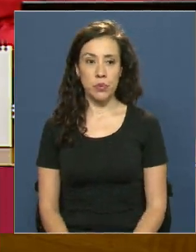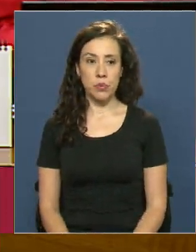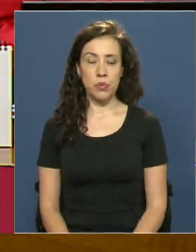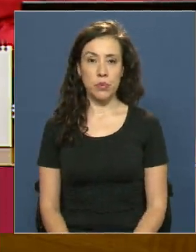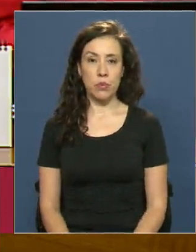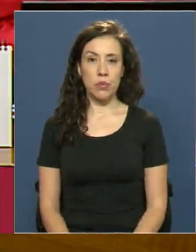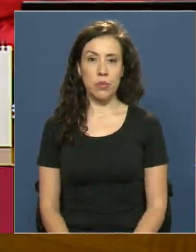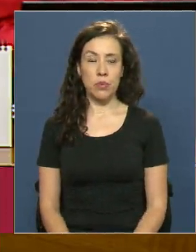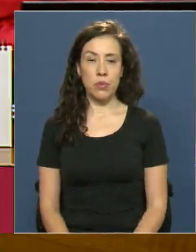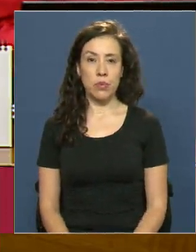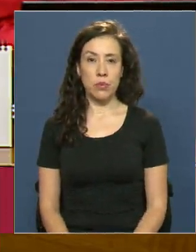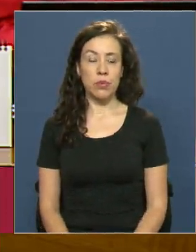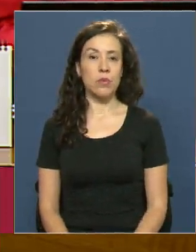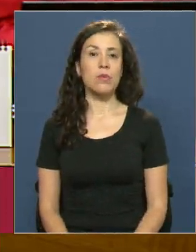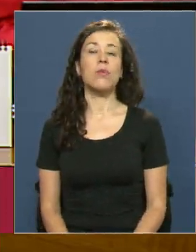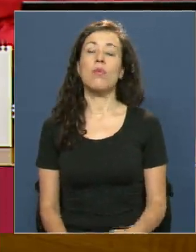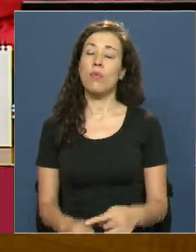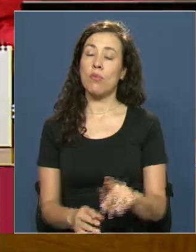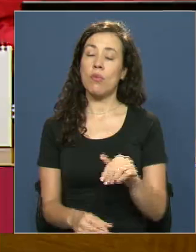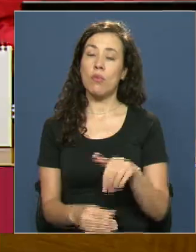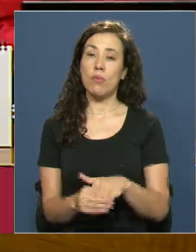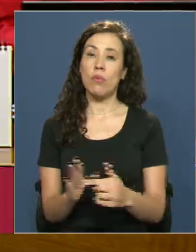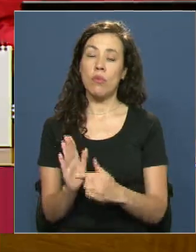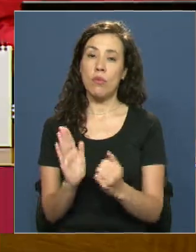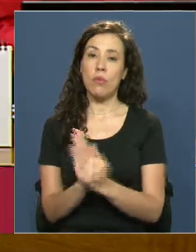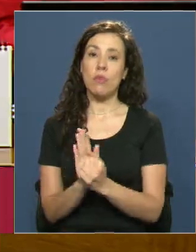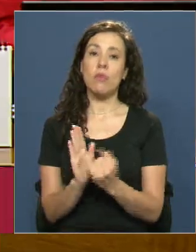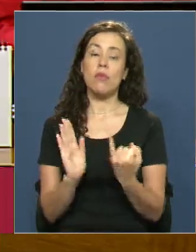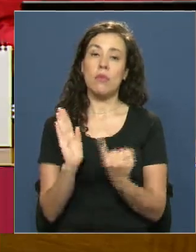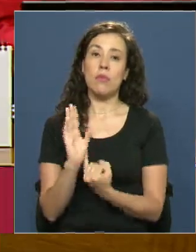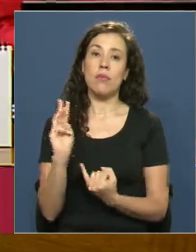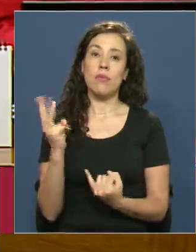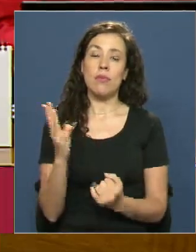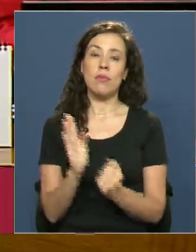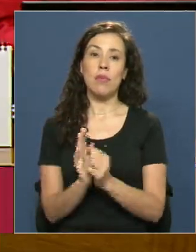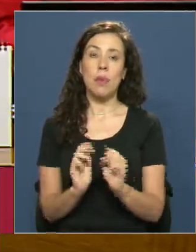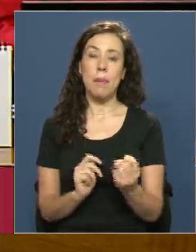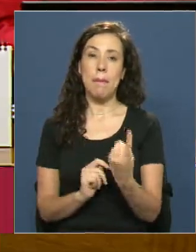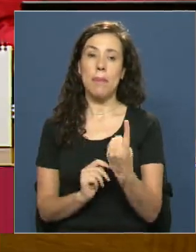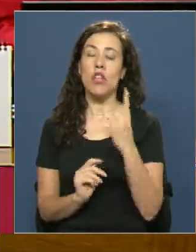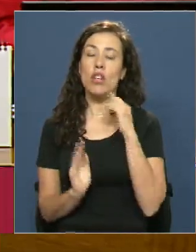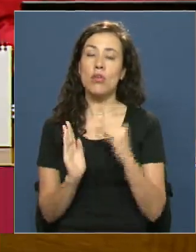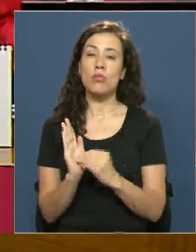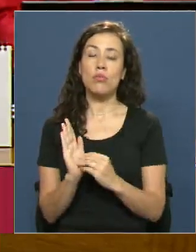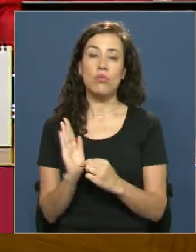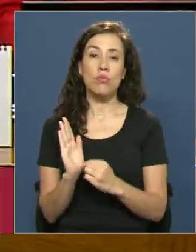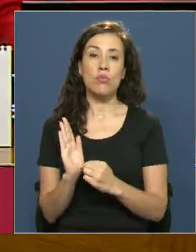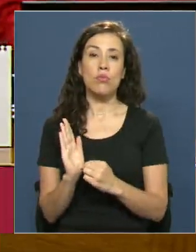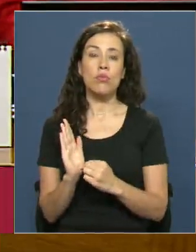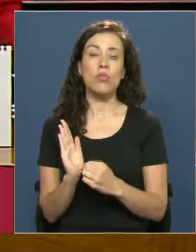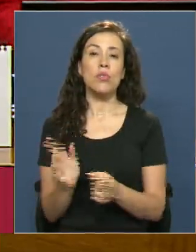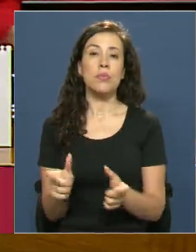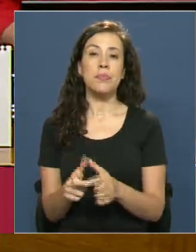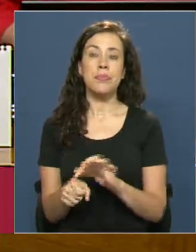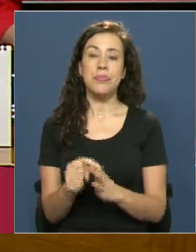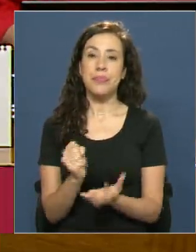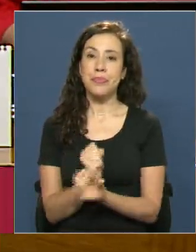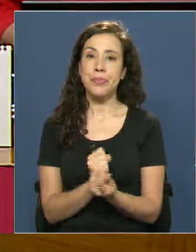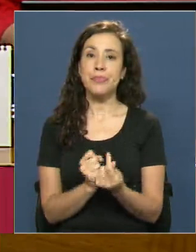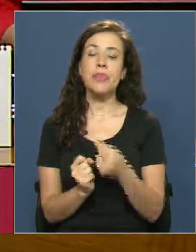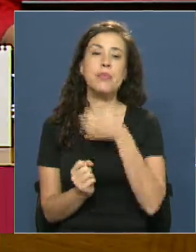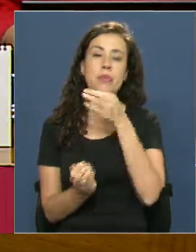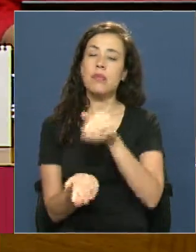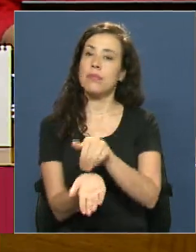Muy bien, en votación particular, el inciso tercero del artículo primero contenido en el mensaje que la Comisión de Hacienda